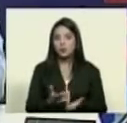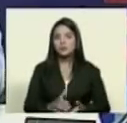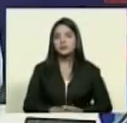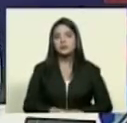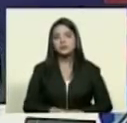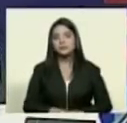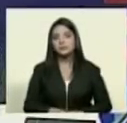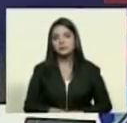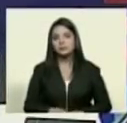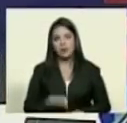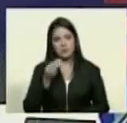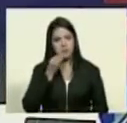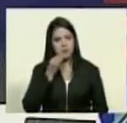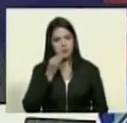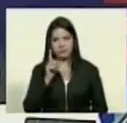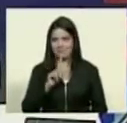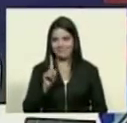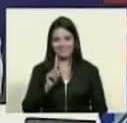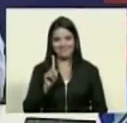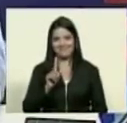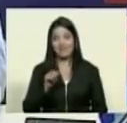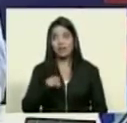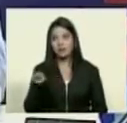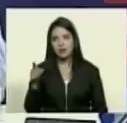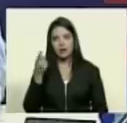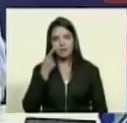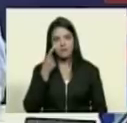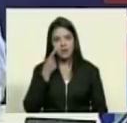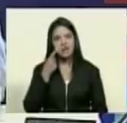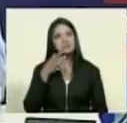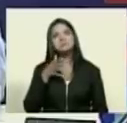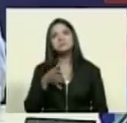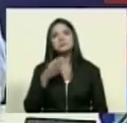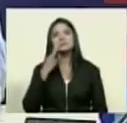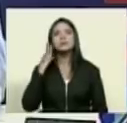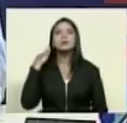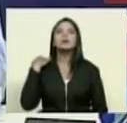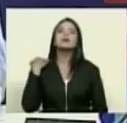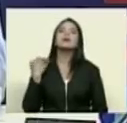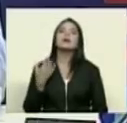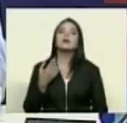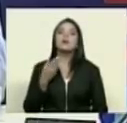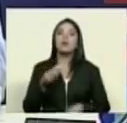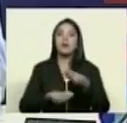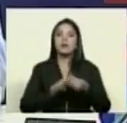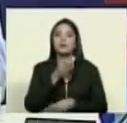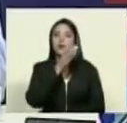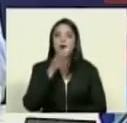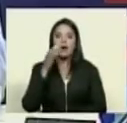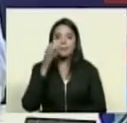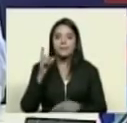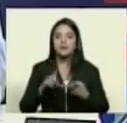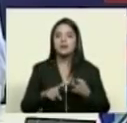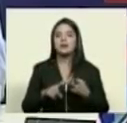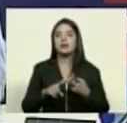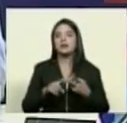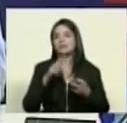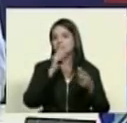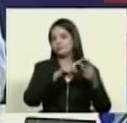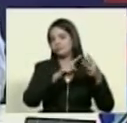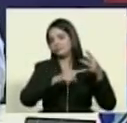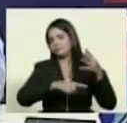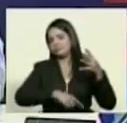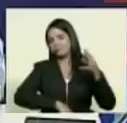que tontos no fueron. Y se dieron cuenta de que la torta que puso Capriles, Guevara, Pizarro,